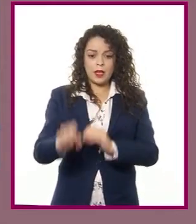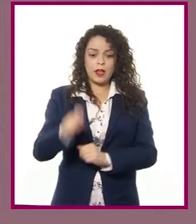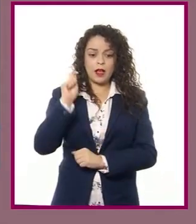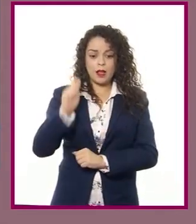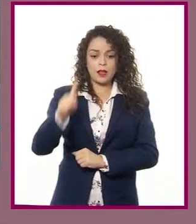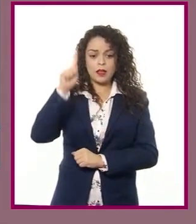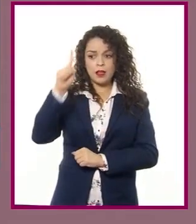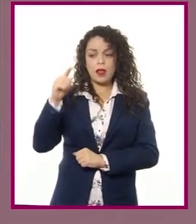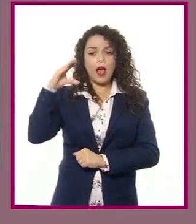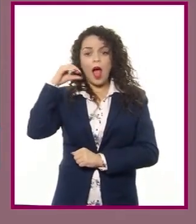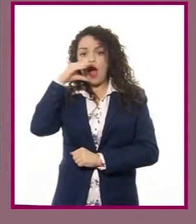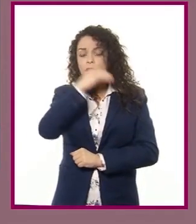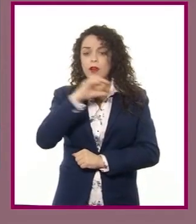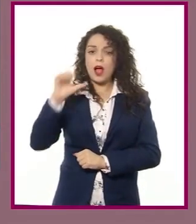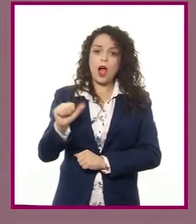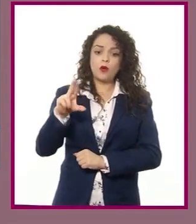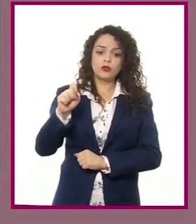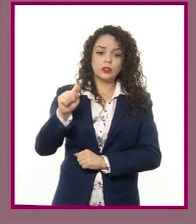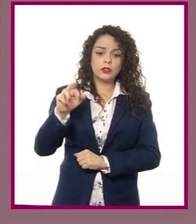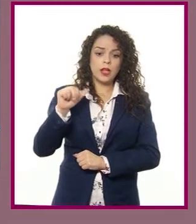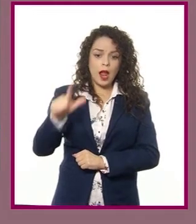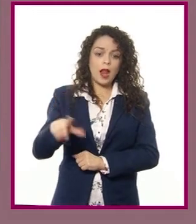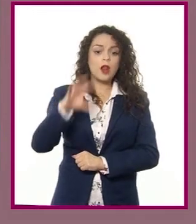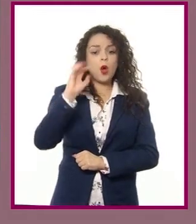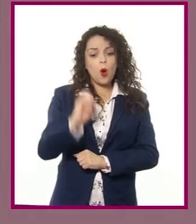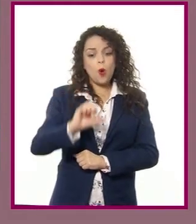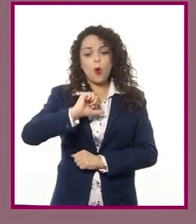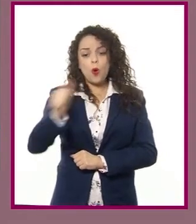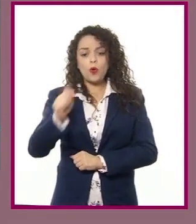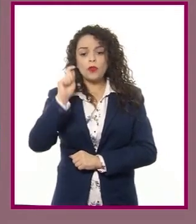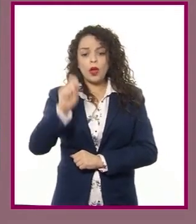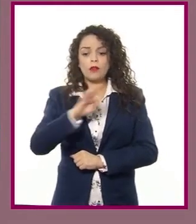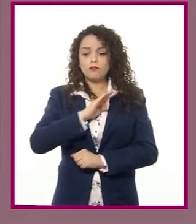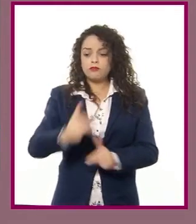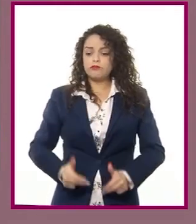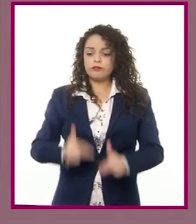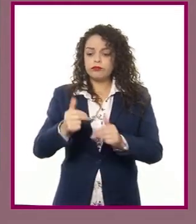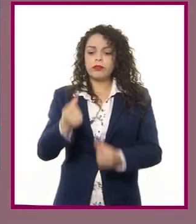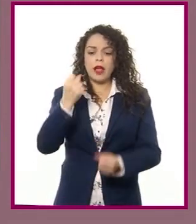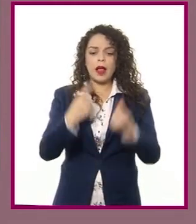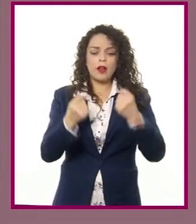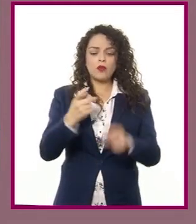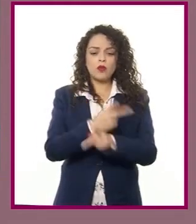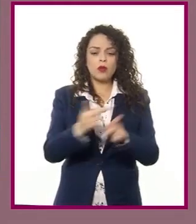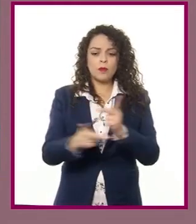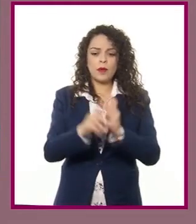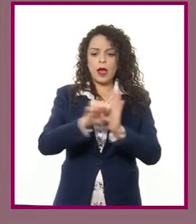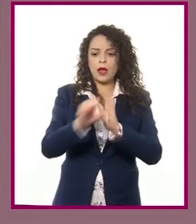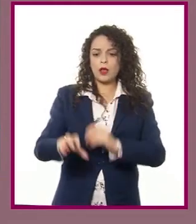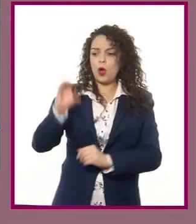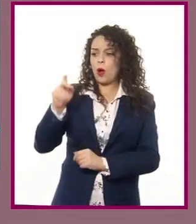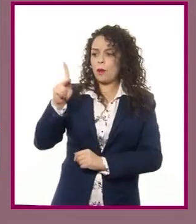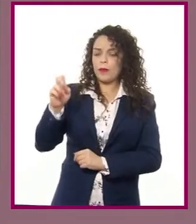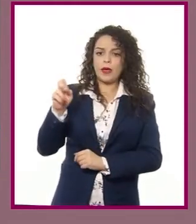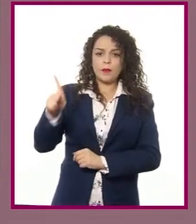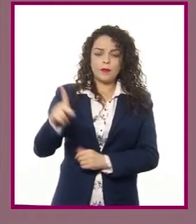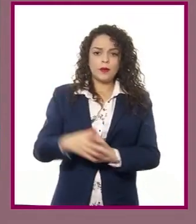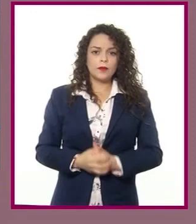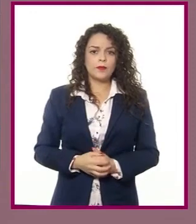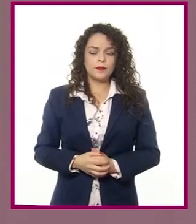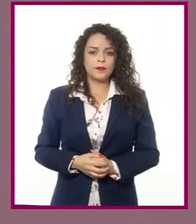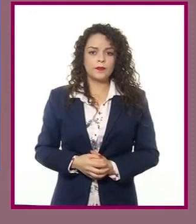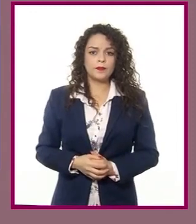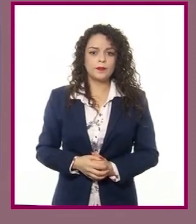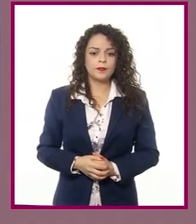África Austral. O bloques creados para comercializar determinados productos, como la Organización de Países Exportadores de